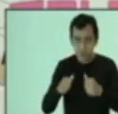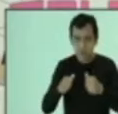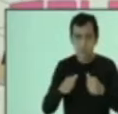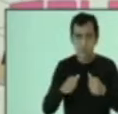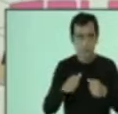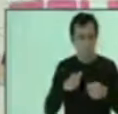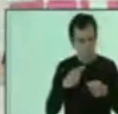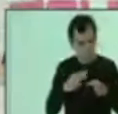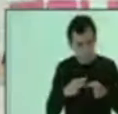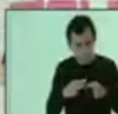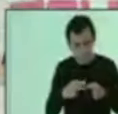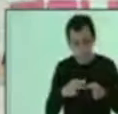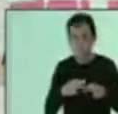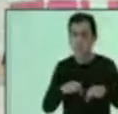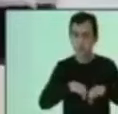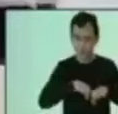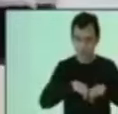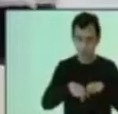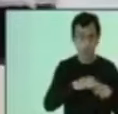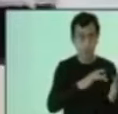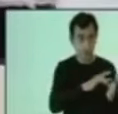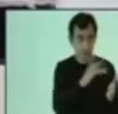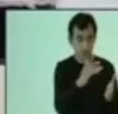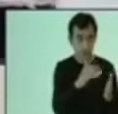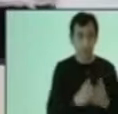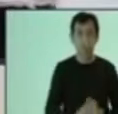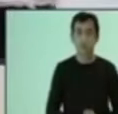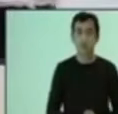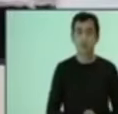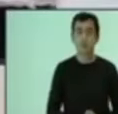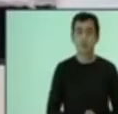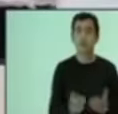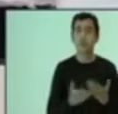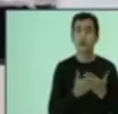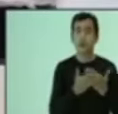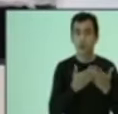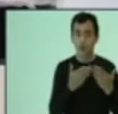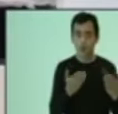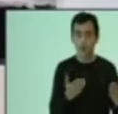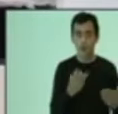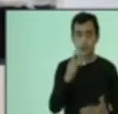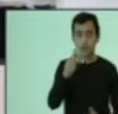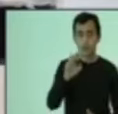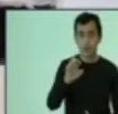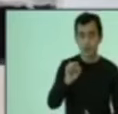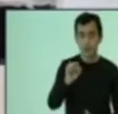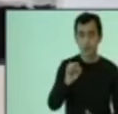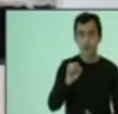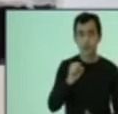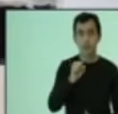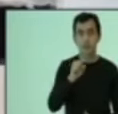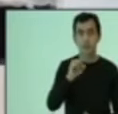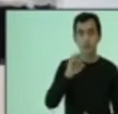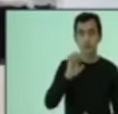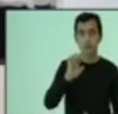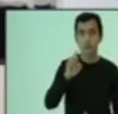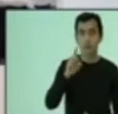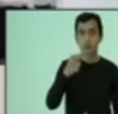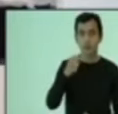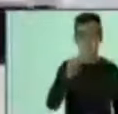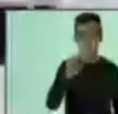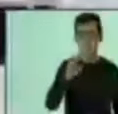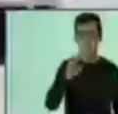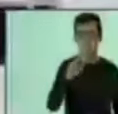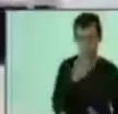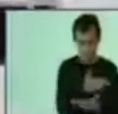de manera eficiente. Gracias. Muchas gracias, candidata. Es el turno del abanderado de Encuentro Solidario, Edgar Israel Dimas Medina. Adelante, por